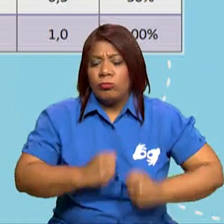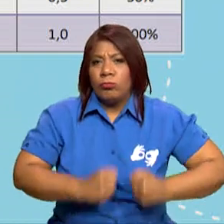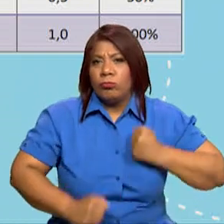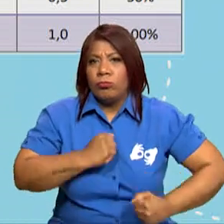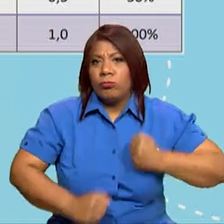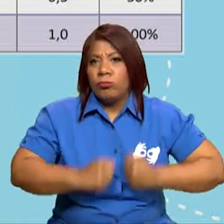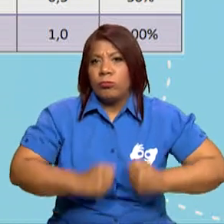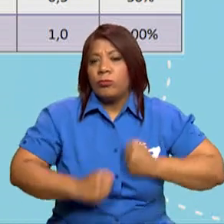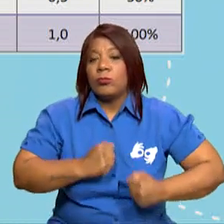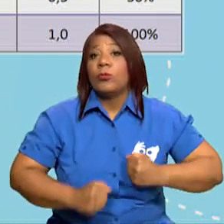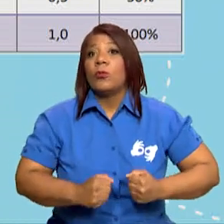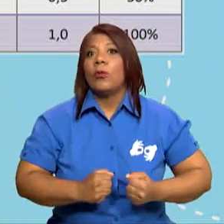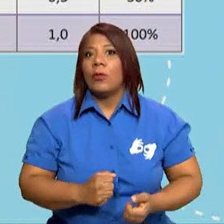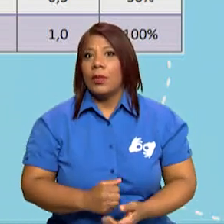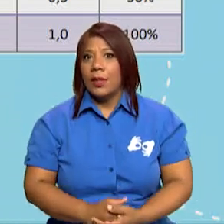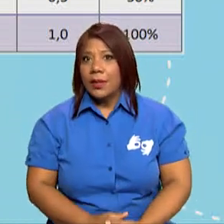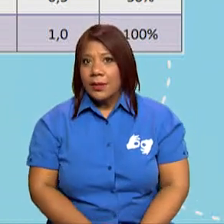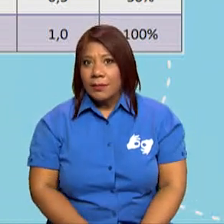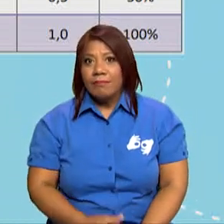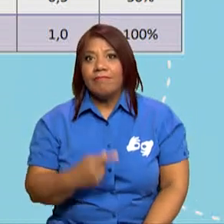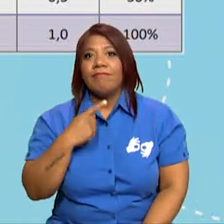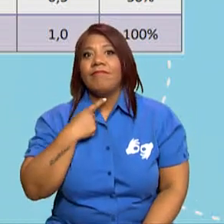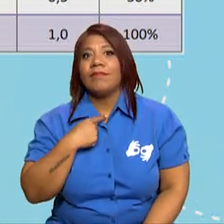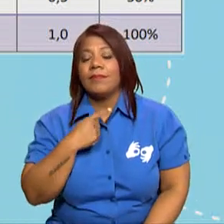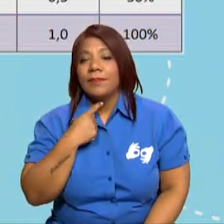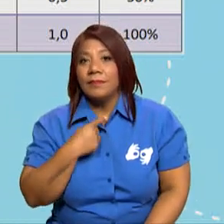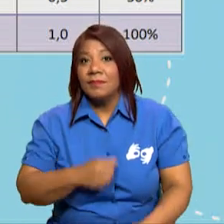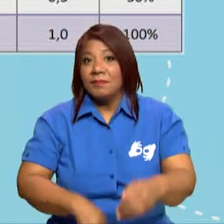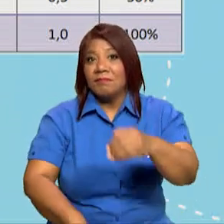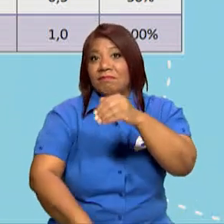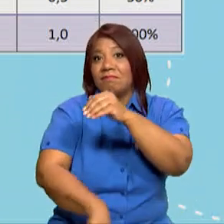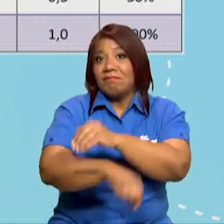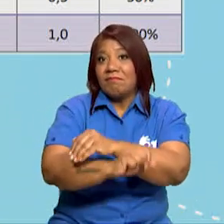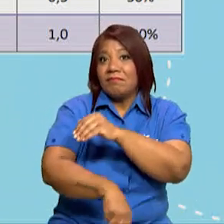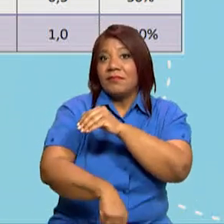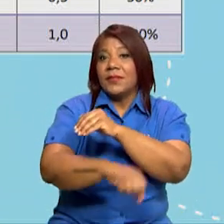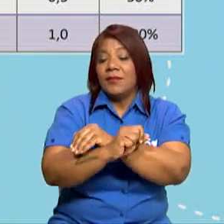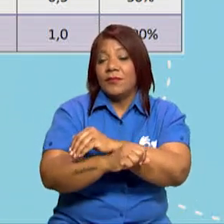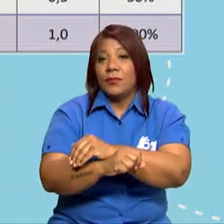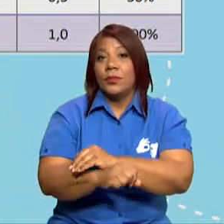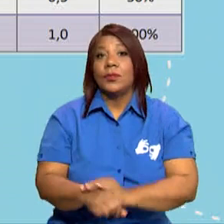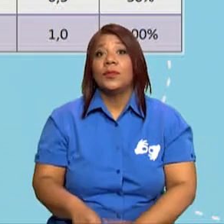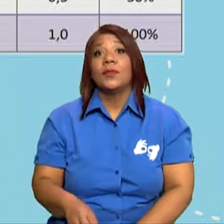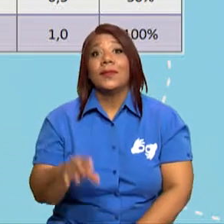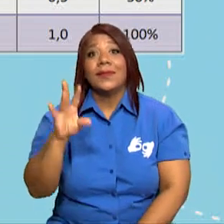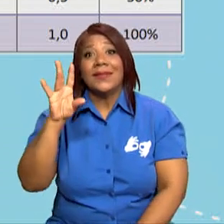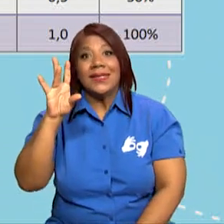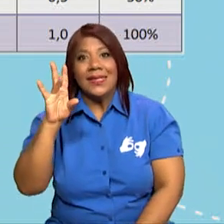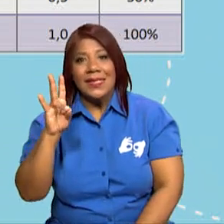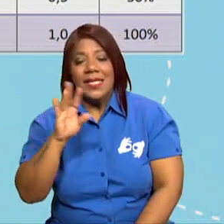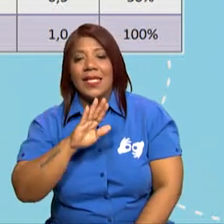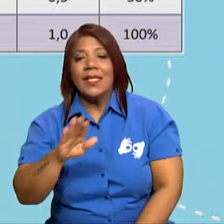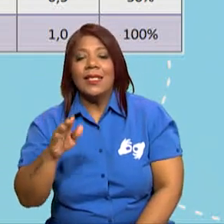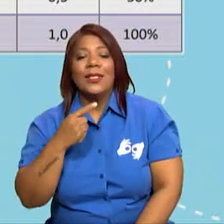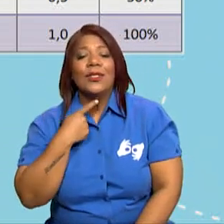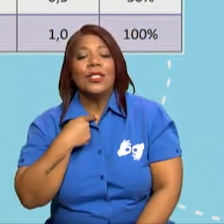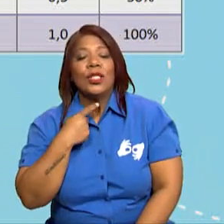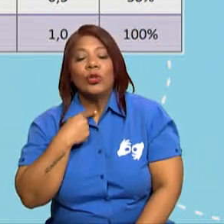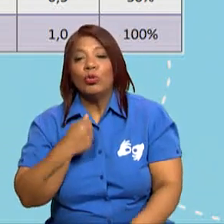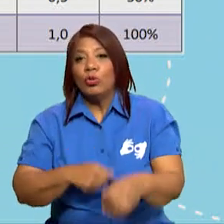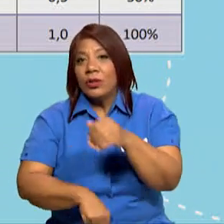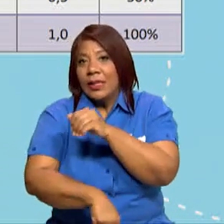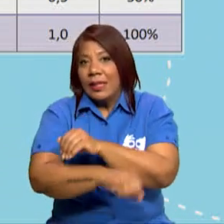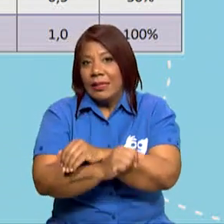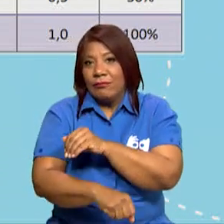respondieron que ese era su deporte favorito. Fútbol, 7 niños respondieron que era su deporte